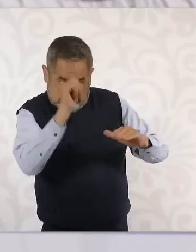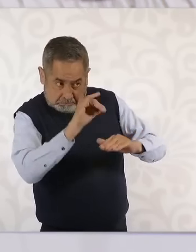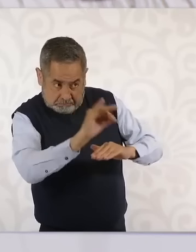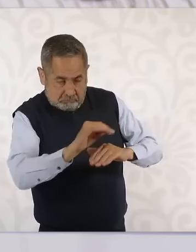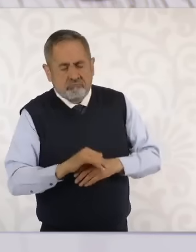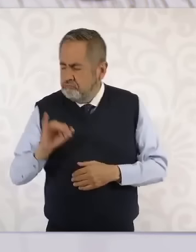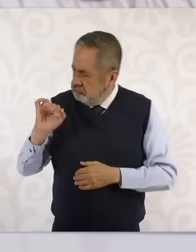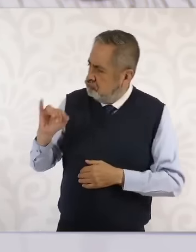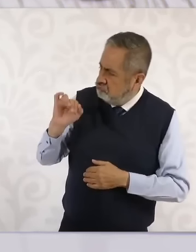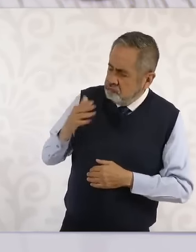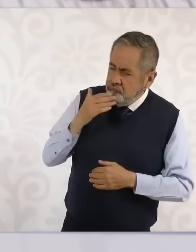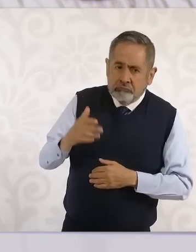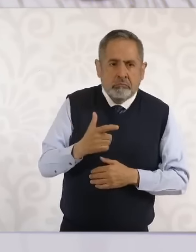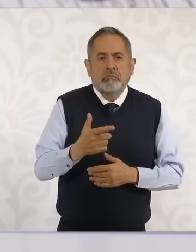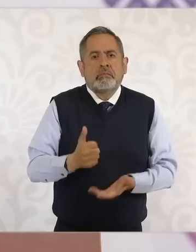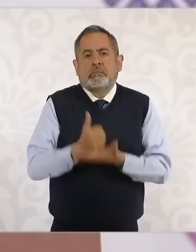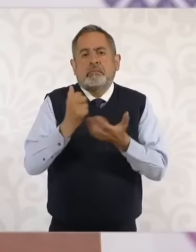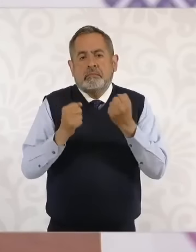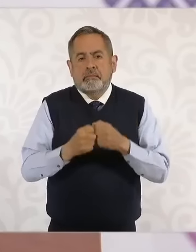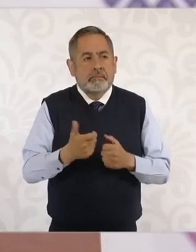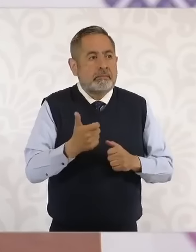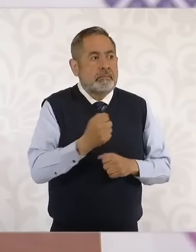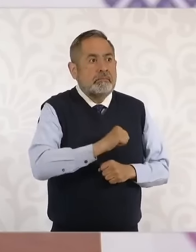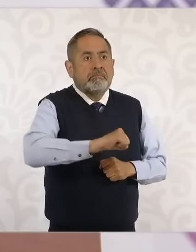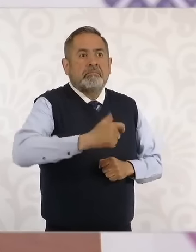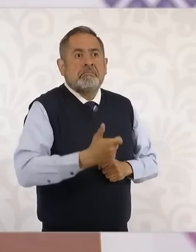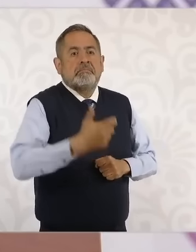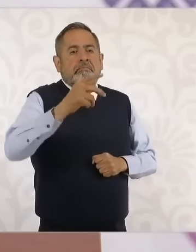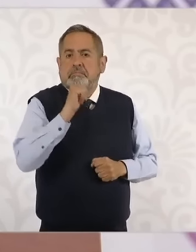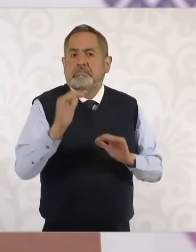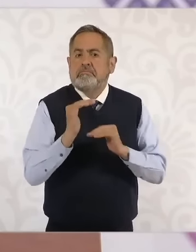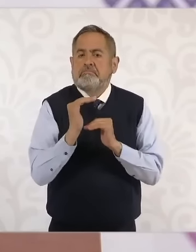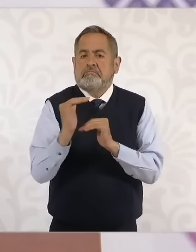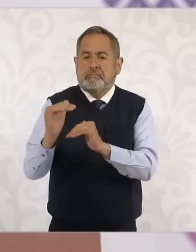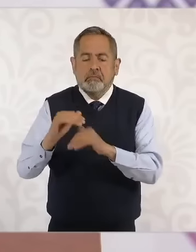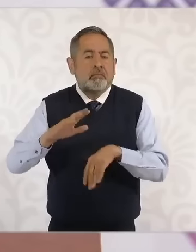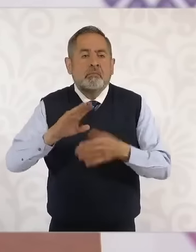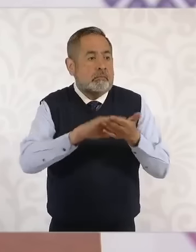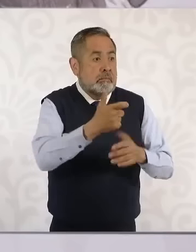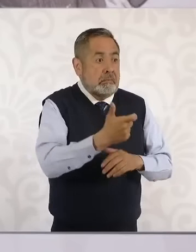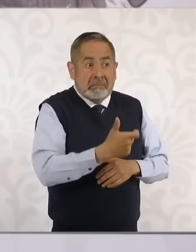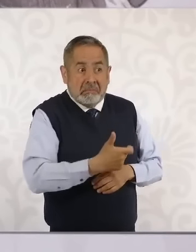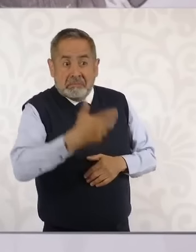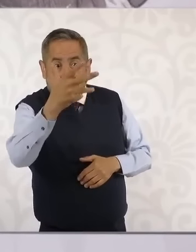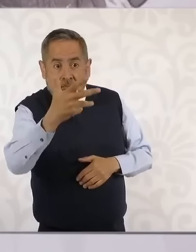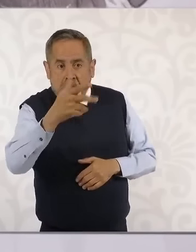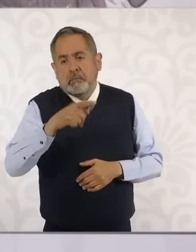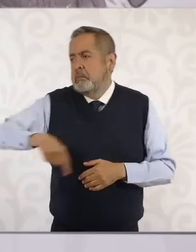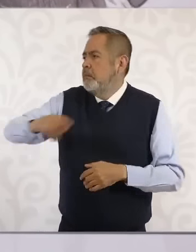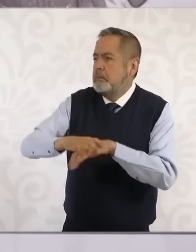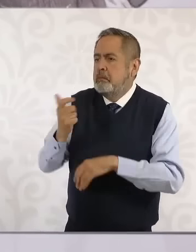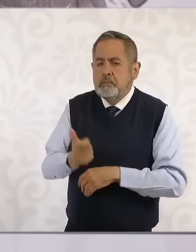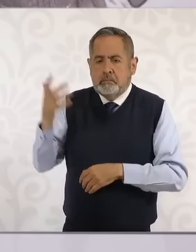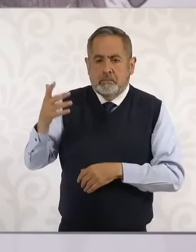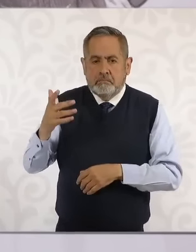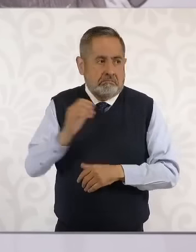muchísimo, porque el aumento de los combustibles, como ustedes saben, pues impacta en todas